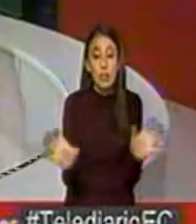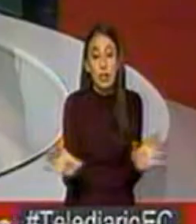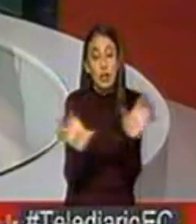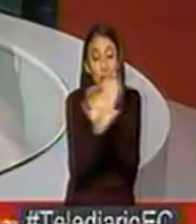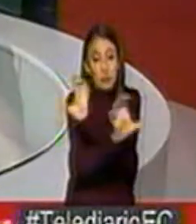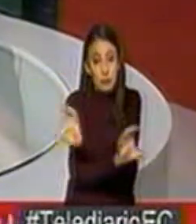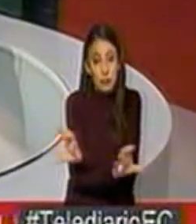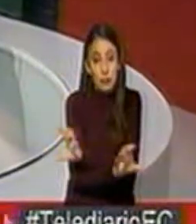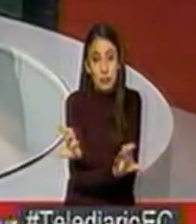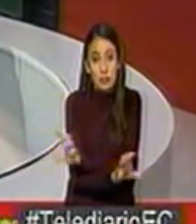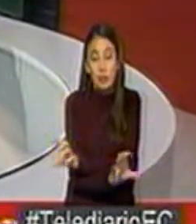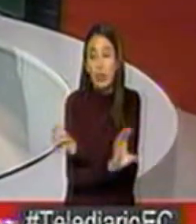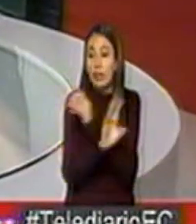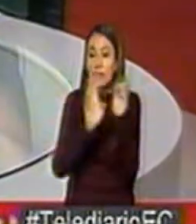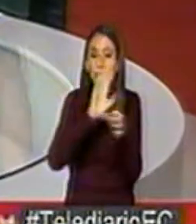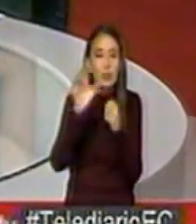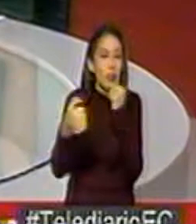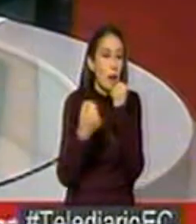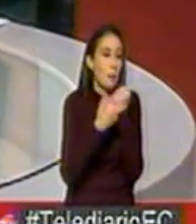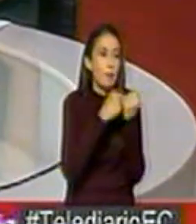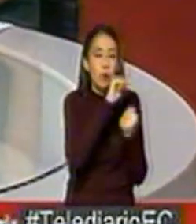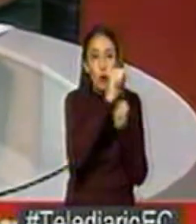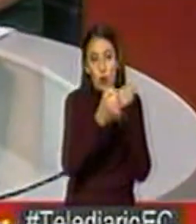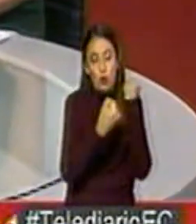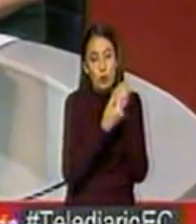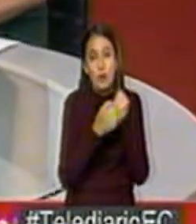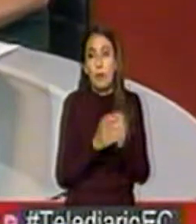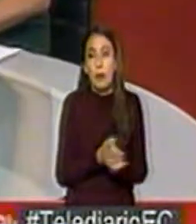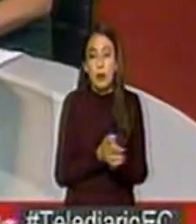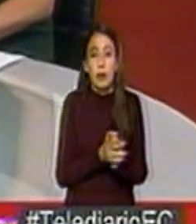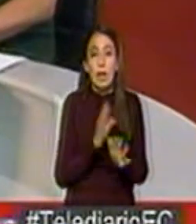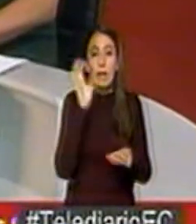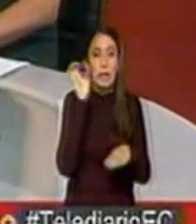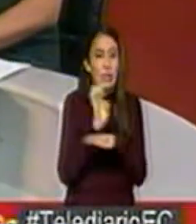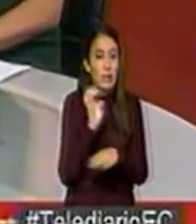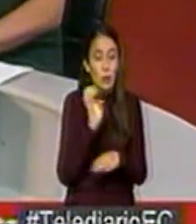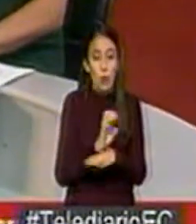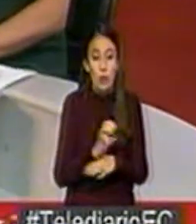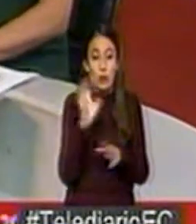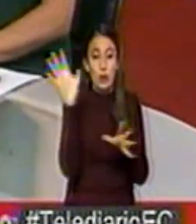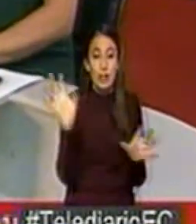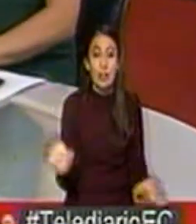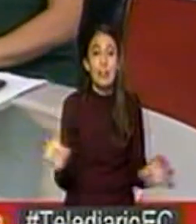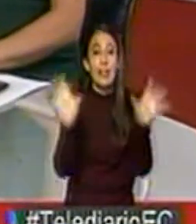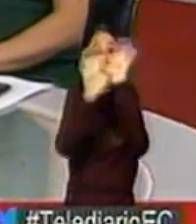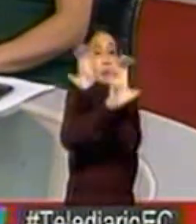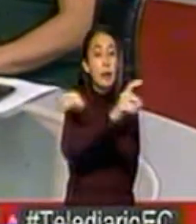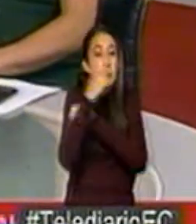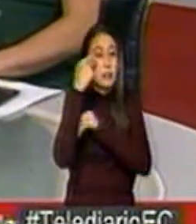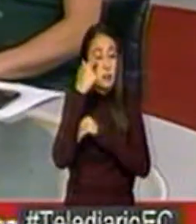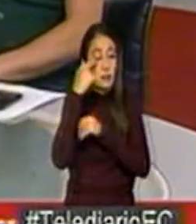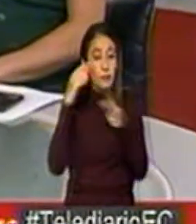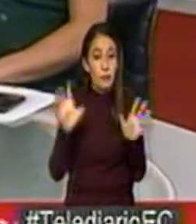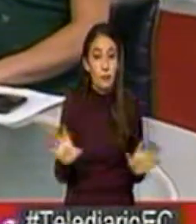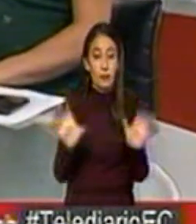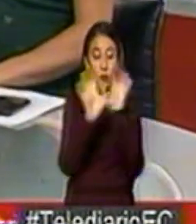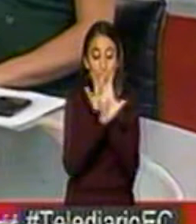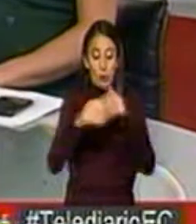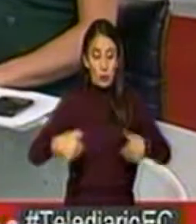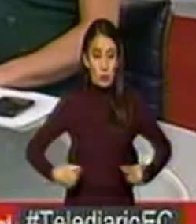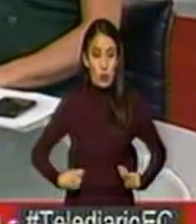estos hospitales. Y tenemos trasplantes en el Ecuador de córnea, renales, hepático,